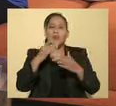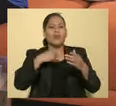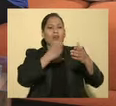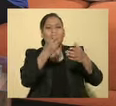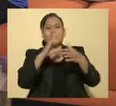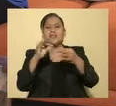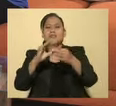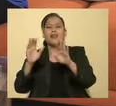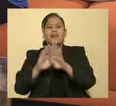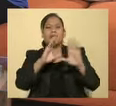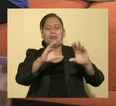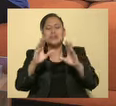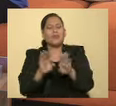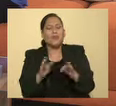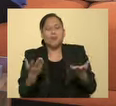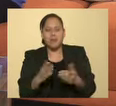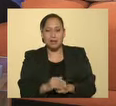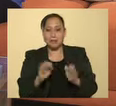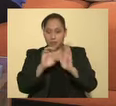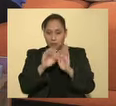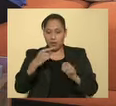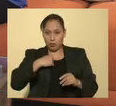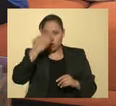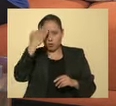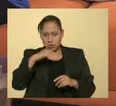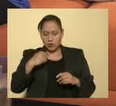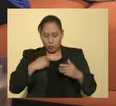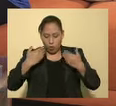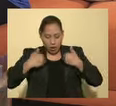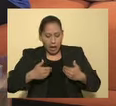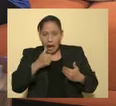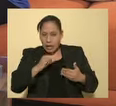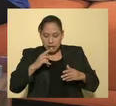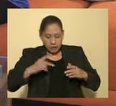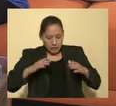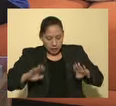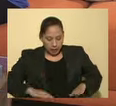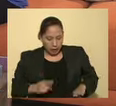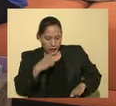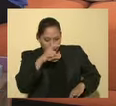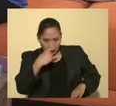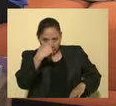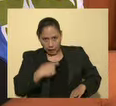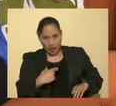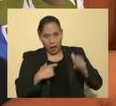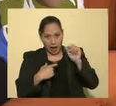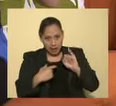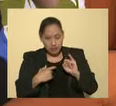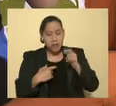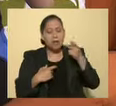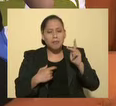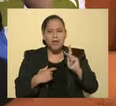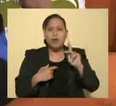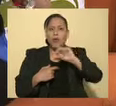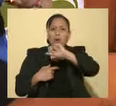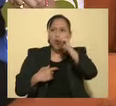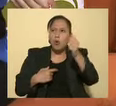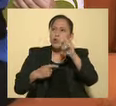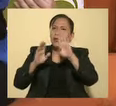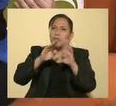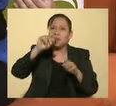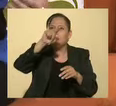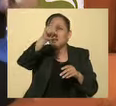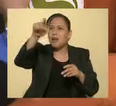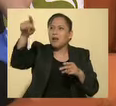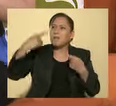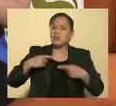errores. Porque una cosa es que sepamos que somos y por lo cual existimos, obviamente, pero otra es el sistema de valores que da